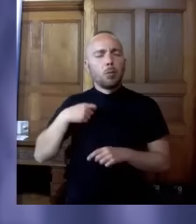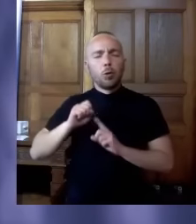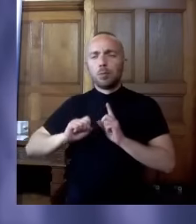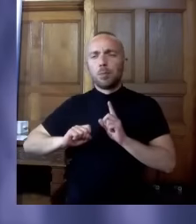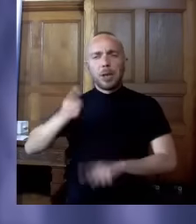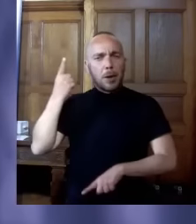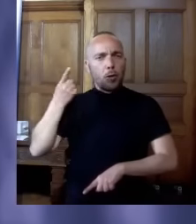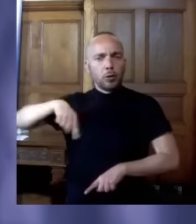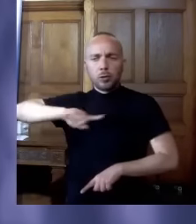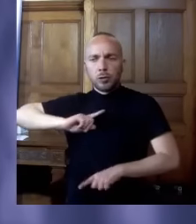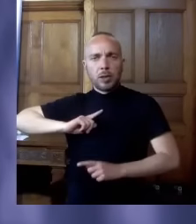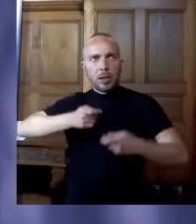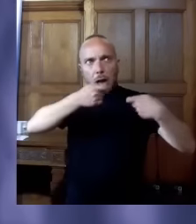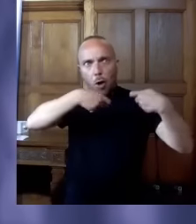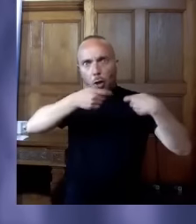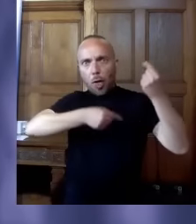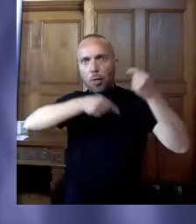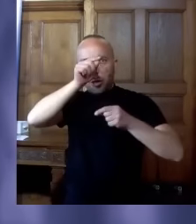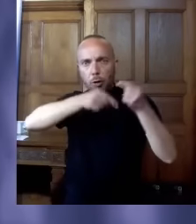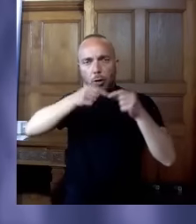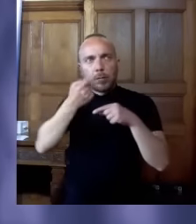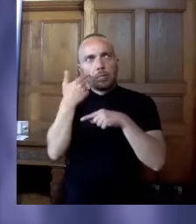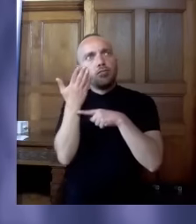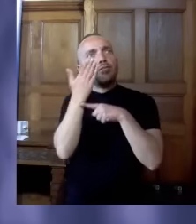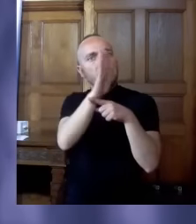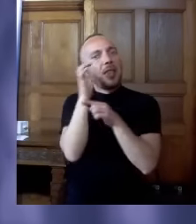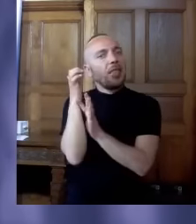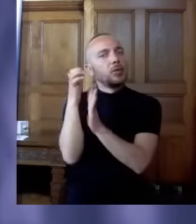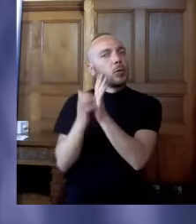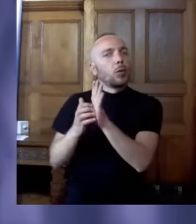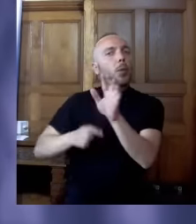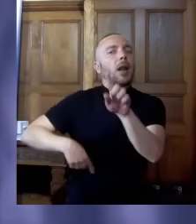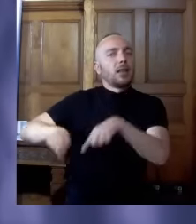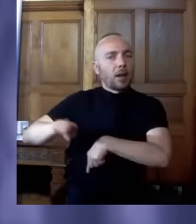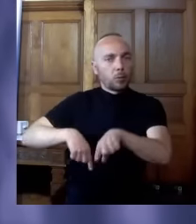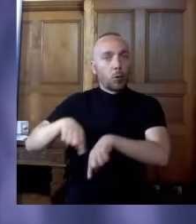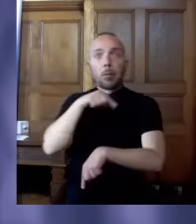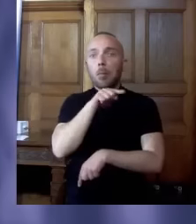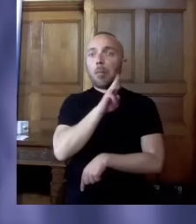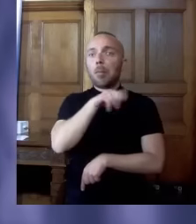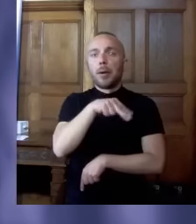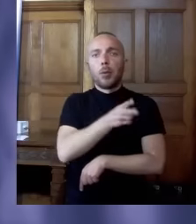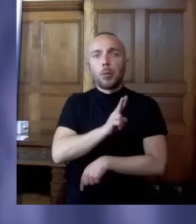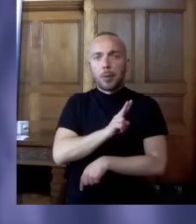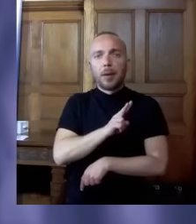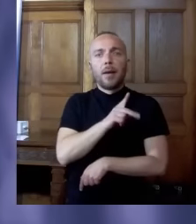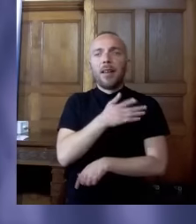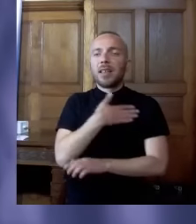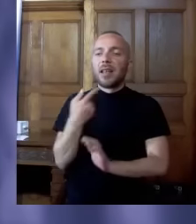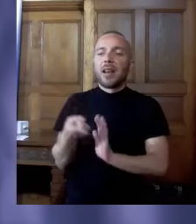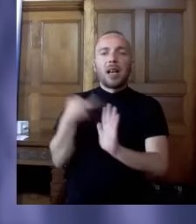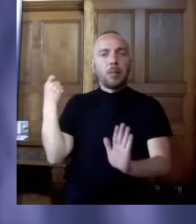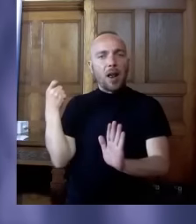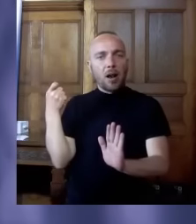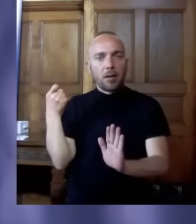negociaciones presupuestarias planteamos el descuento al transporte cuando aquí el partido nacionalista Vasco quería eliminarlo y